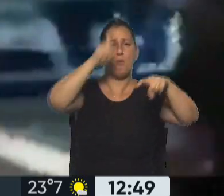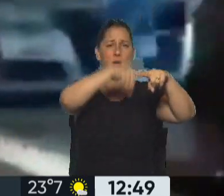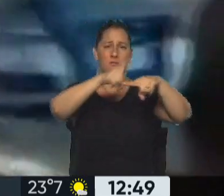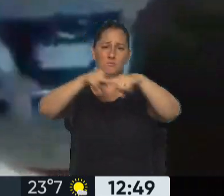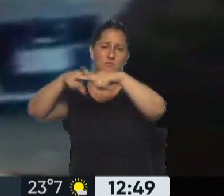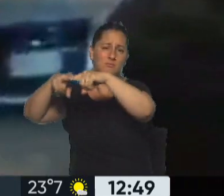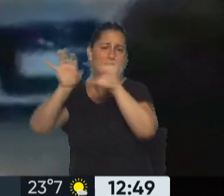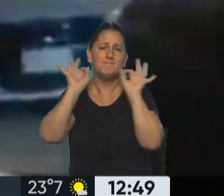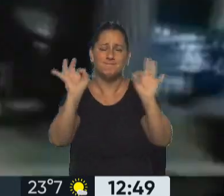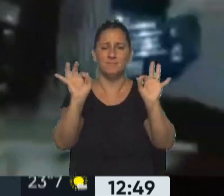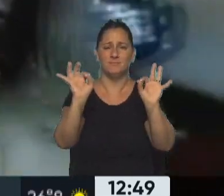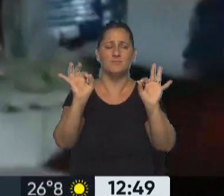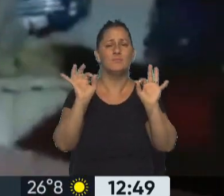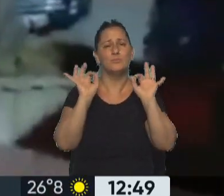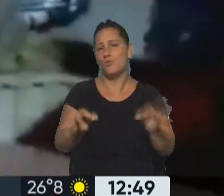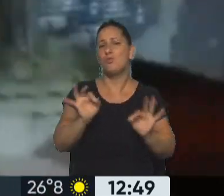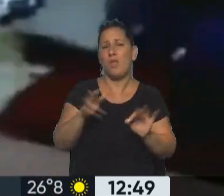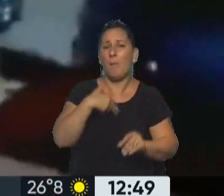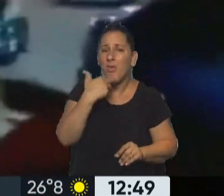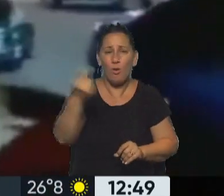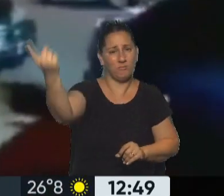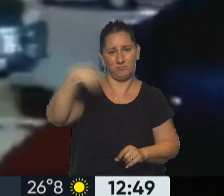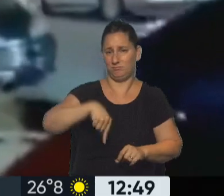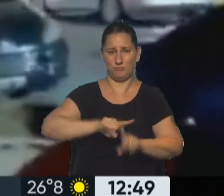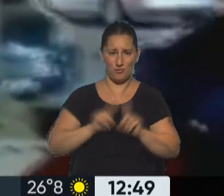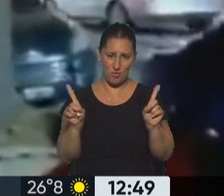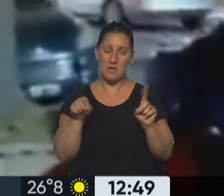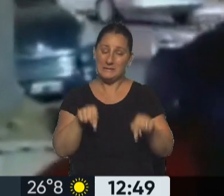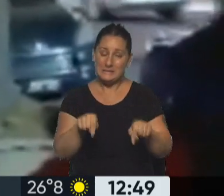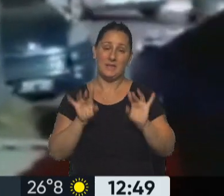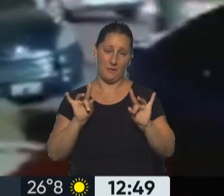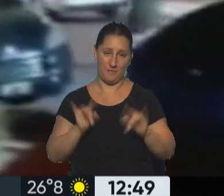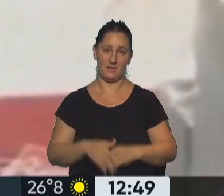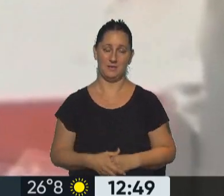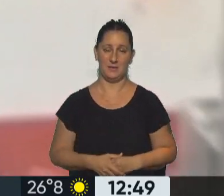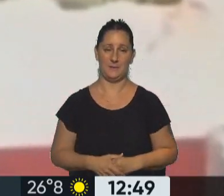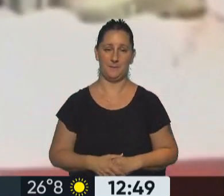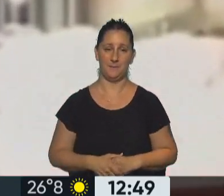y uno sabe que él ya no va a regresar Es muy difícil